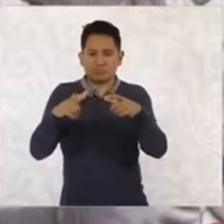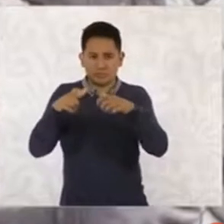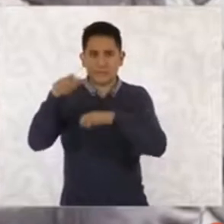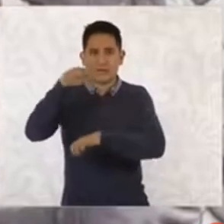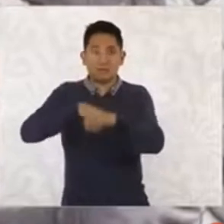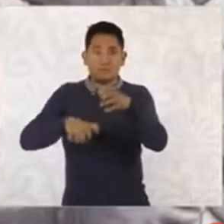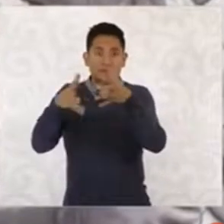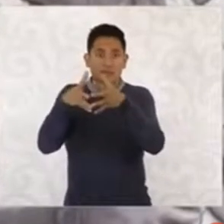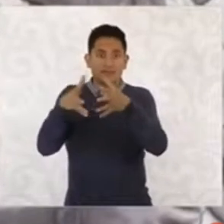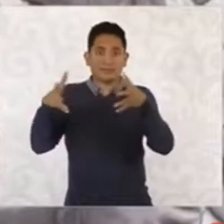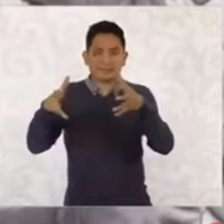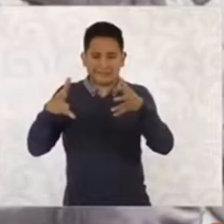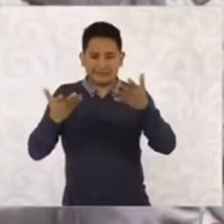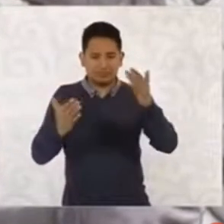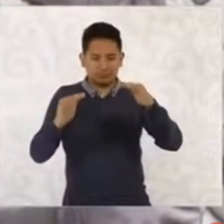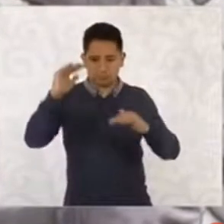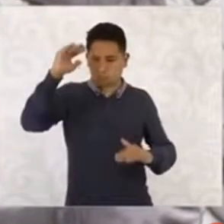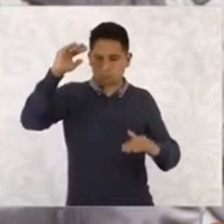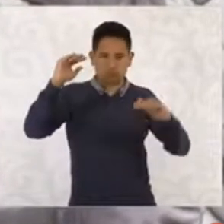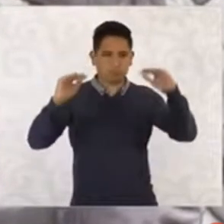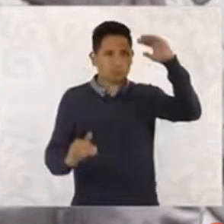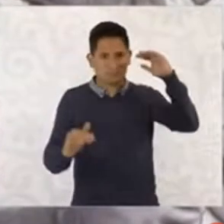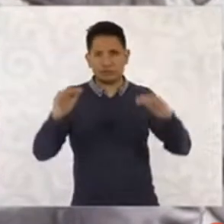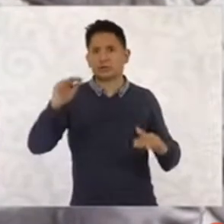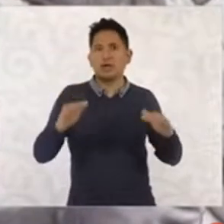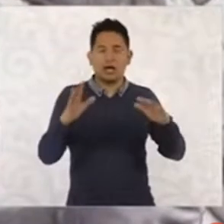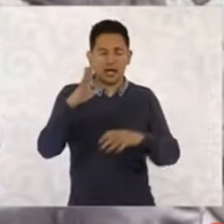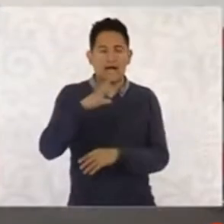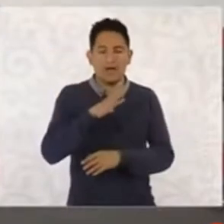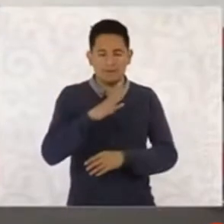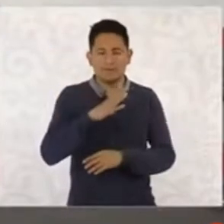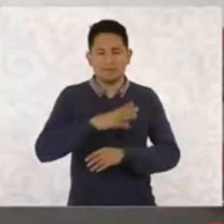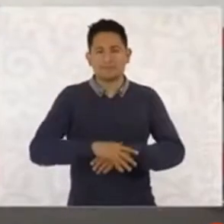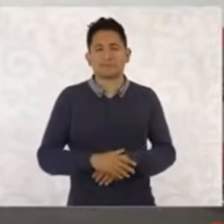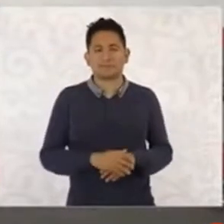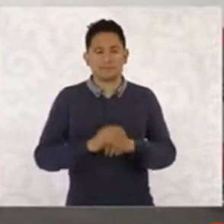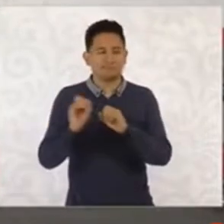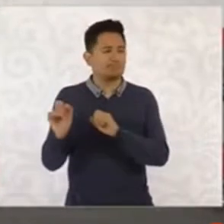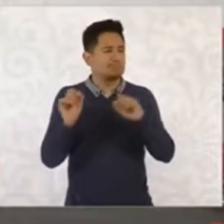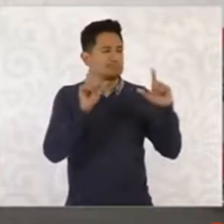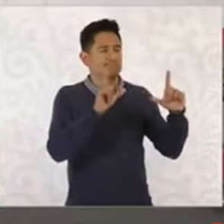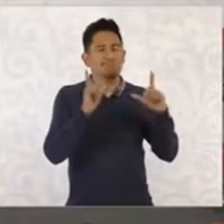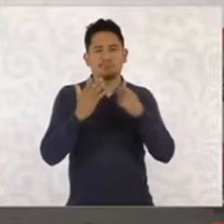completo, y estos grandes consorcios. La siguiente, por favor.